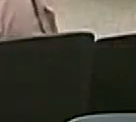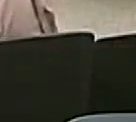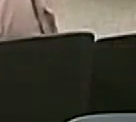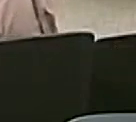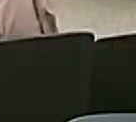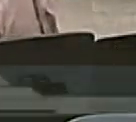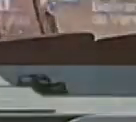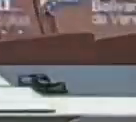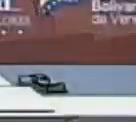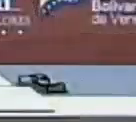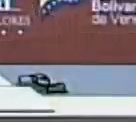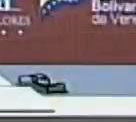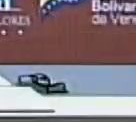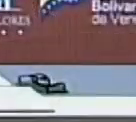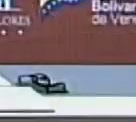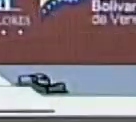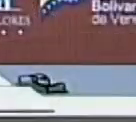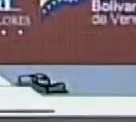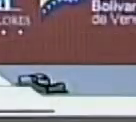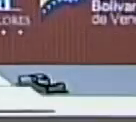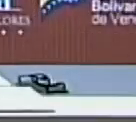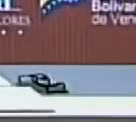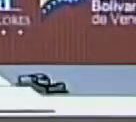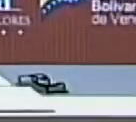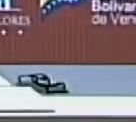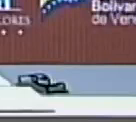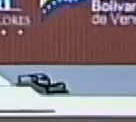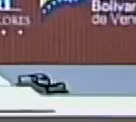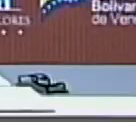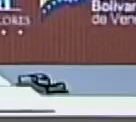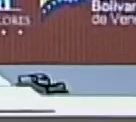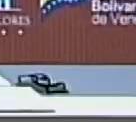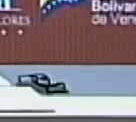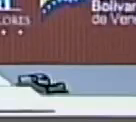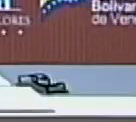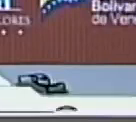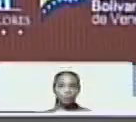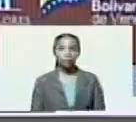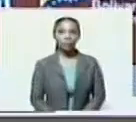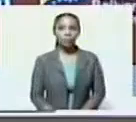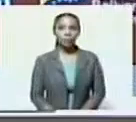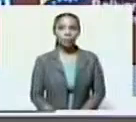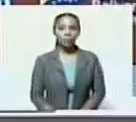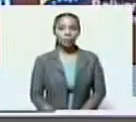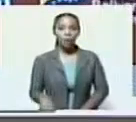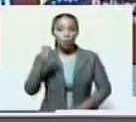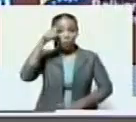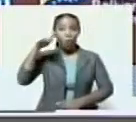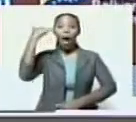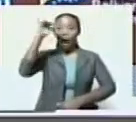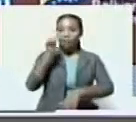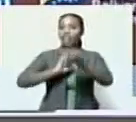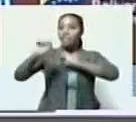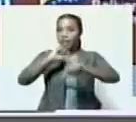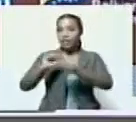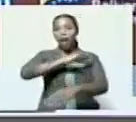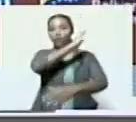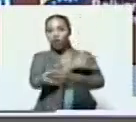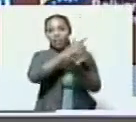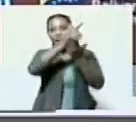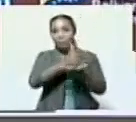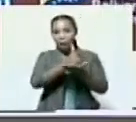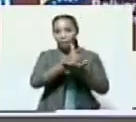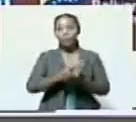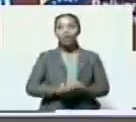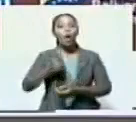Bueno, es un pueblo que tiene un gobierno que gobierna, un pueblo que tiene quien lo defienda, una fuerza armada,